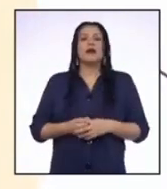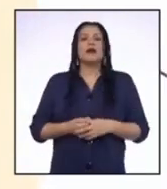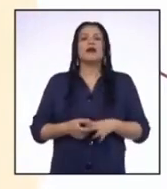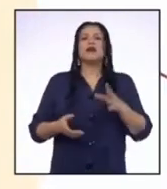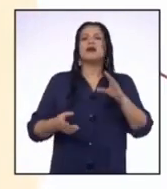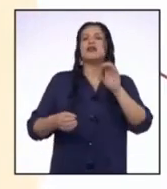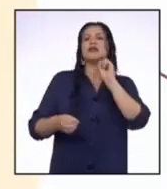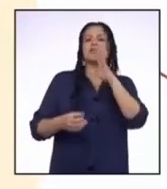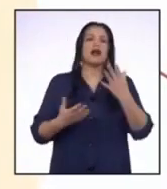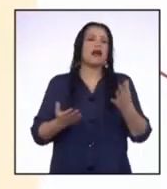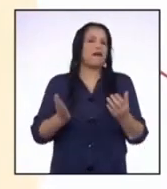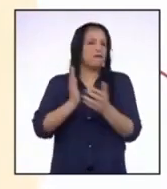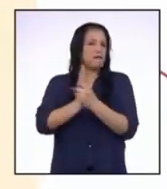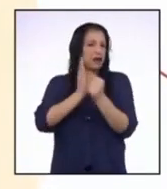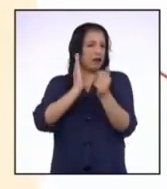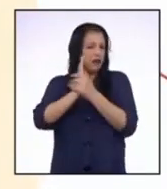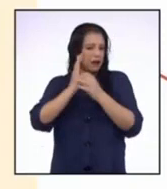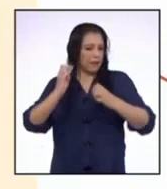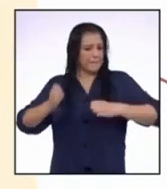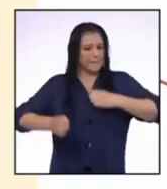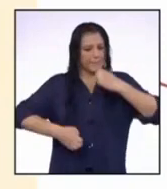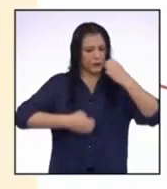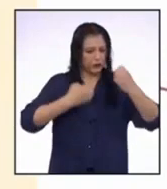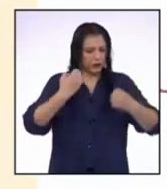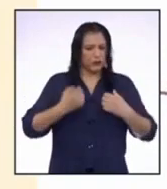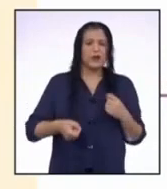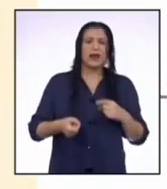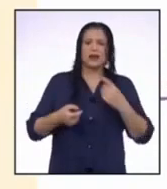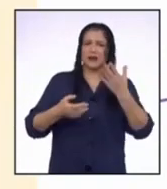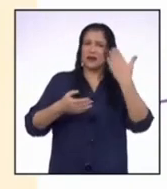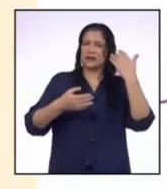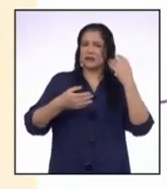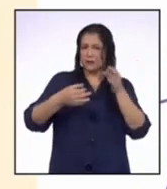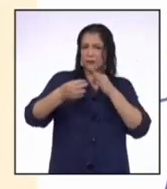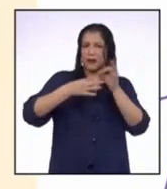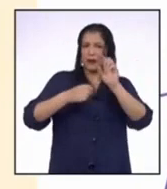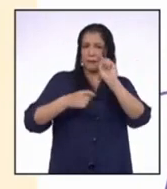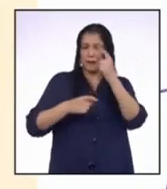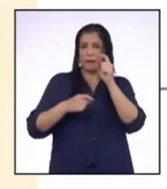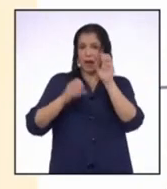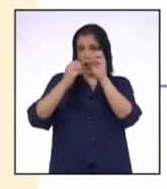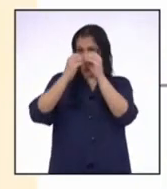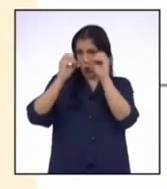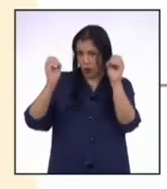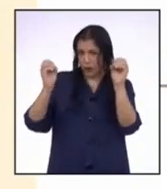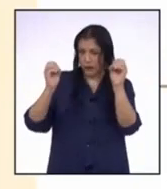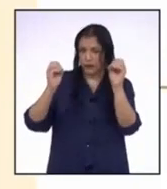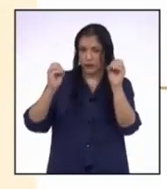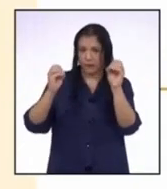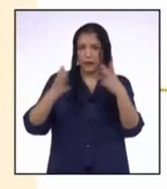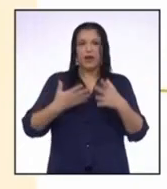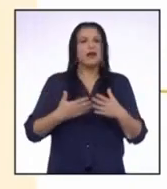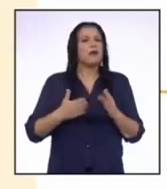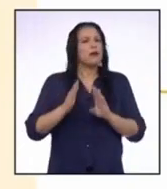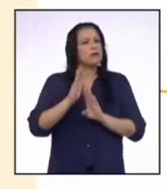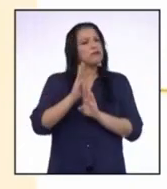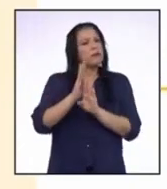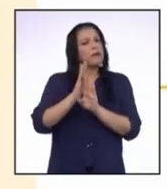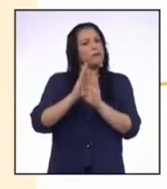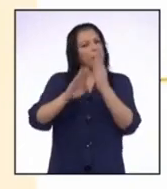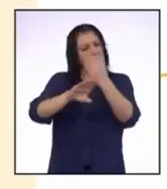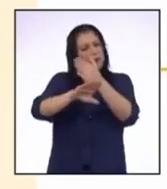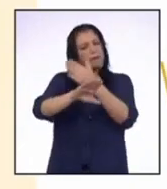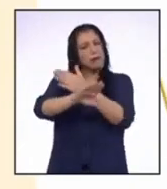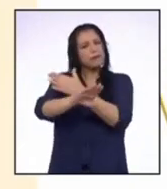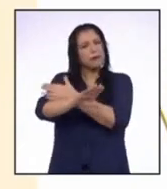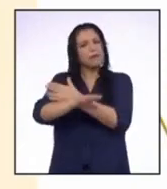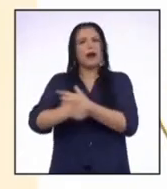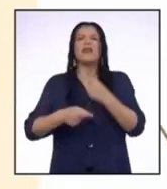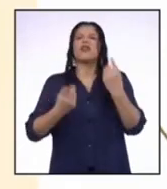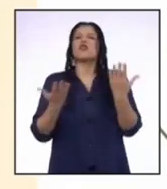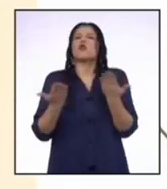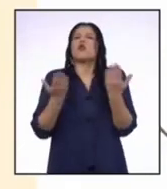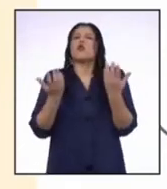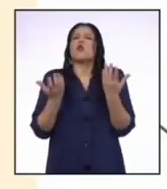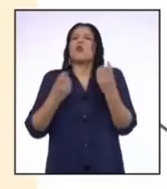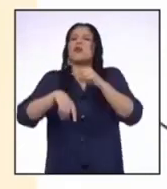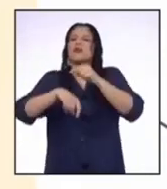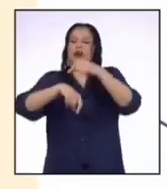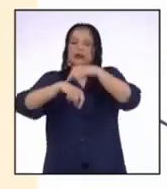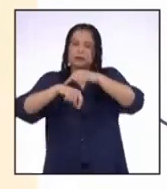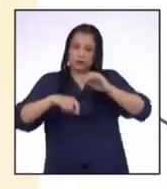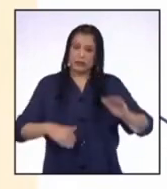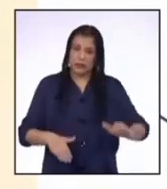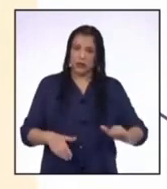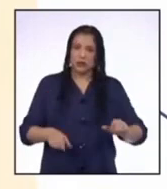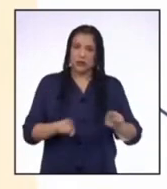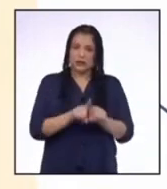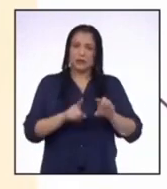que las habilidades emocionales que se mencionaron en la primera oración se desarrollarán durante la infancia y la